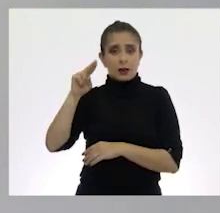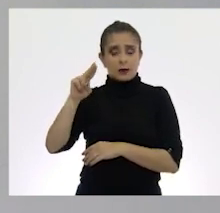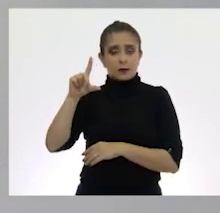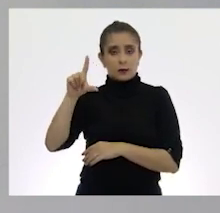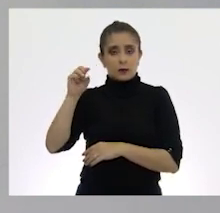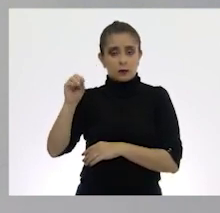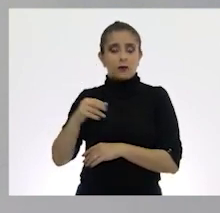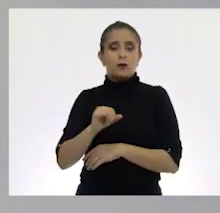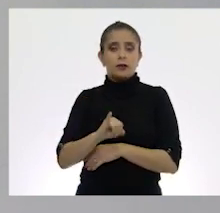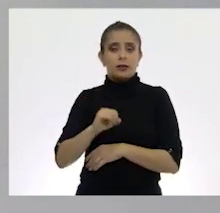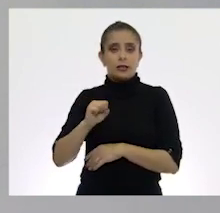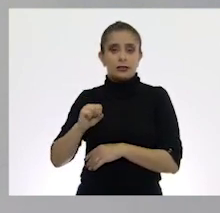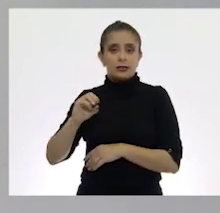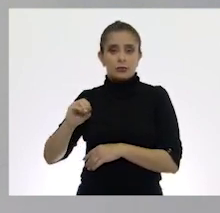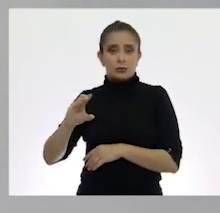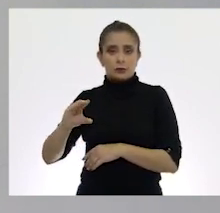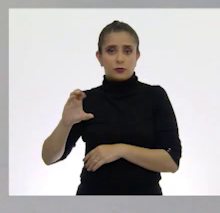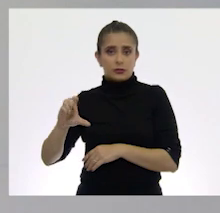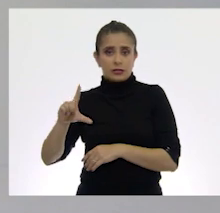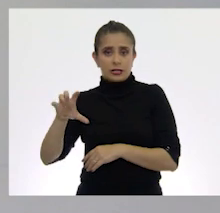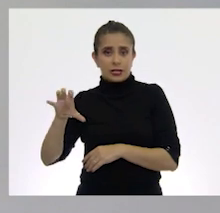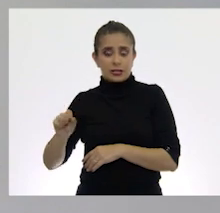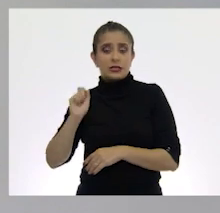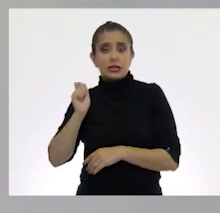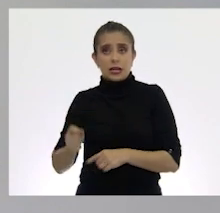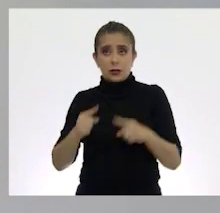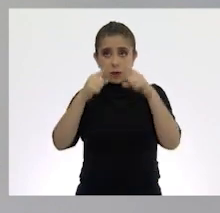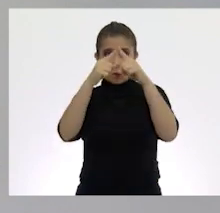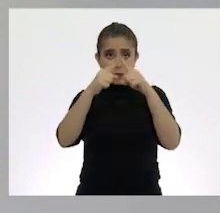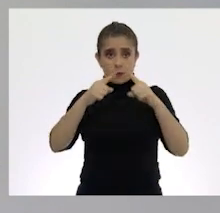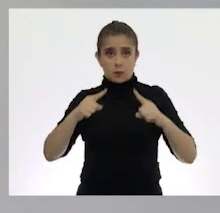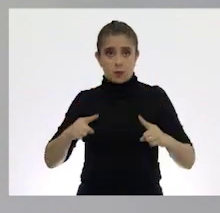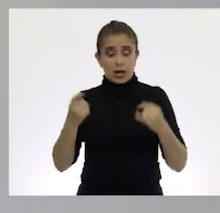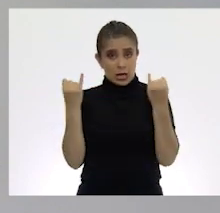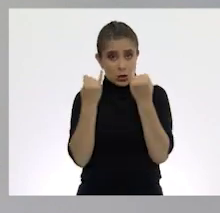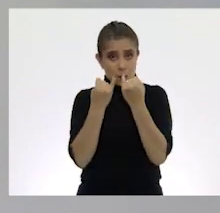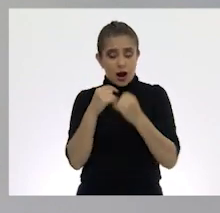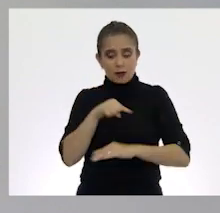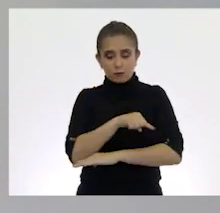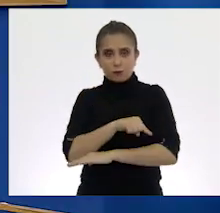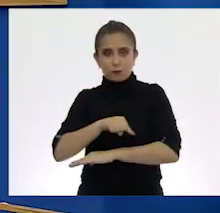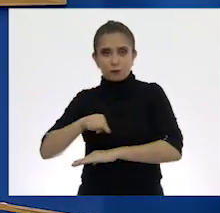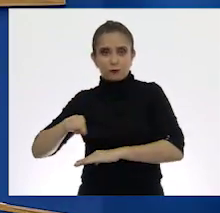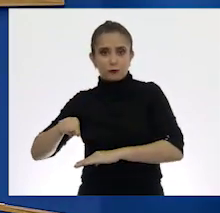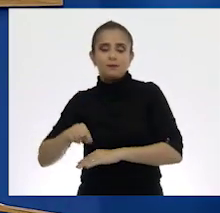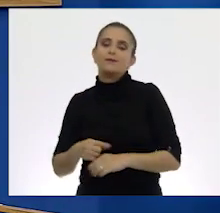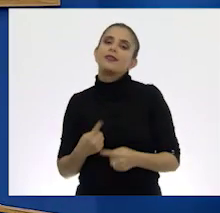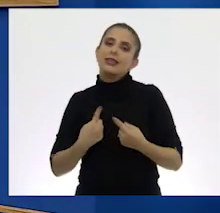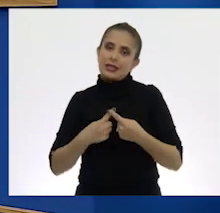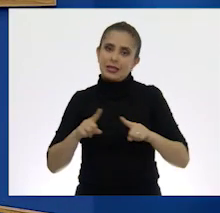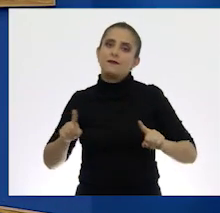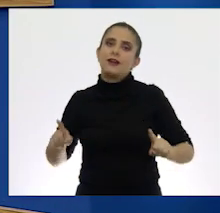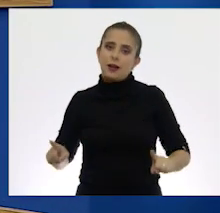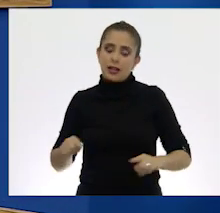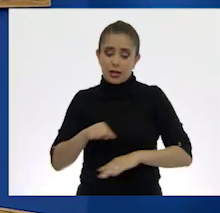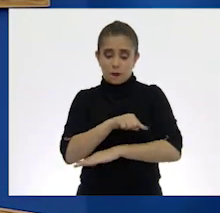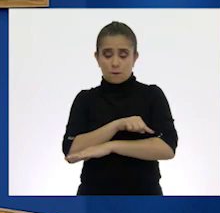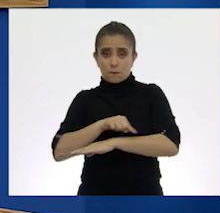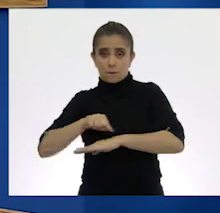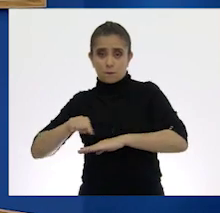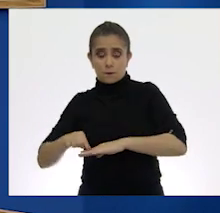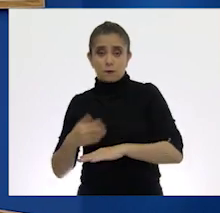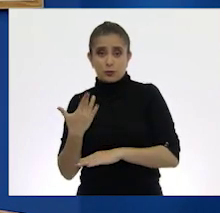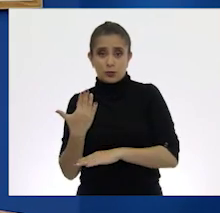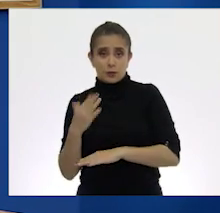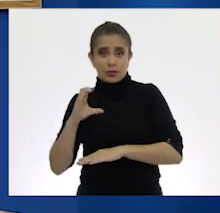como acabamos de decir, dos de sus lados miden lo mismo y uno no. En este caso, la base fue de 50